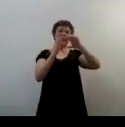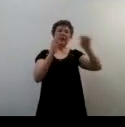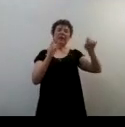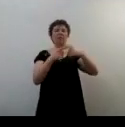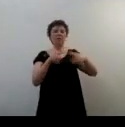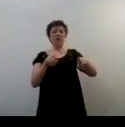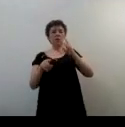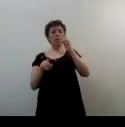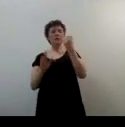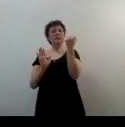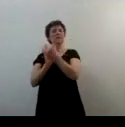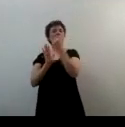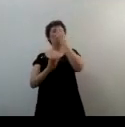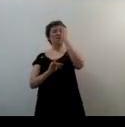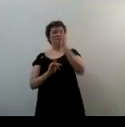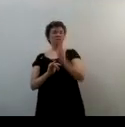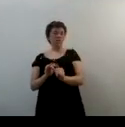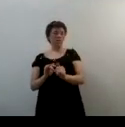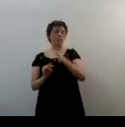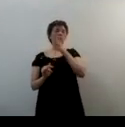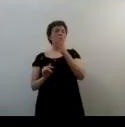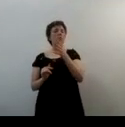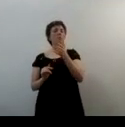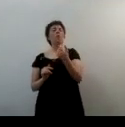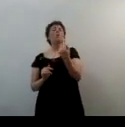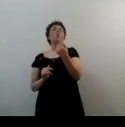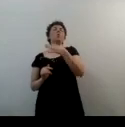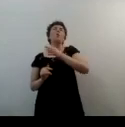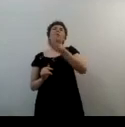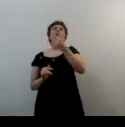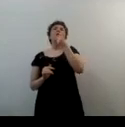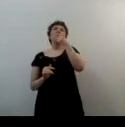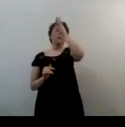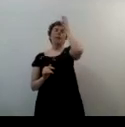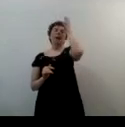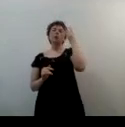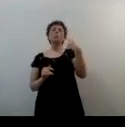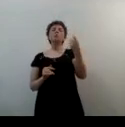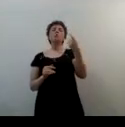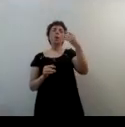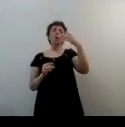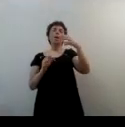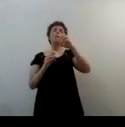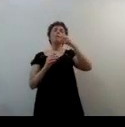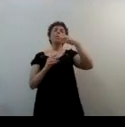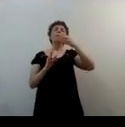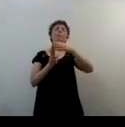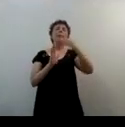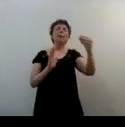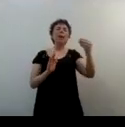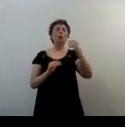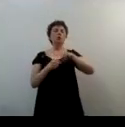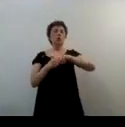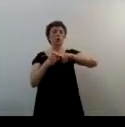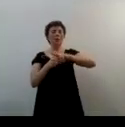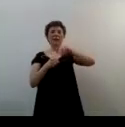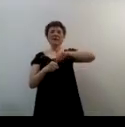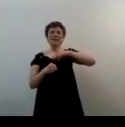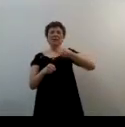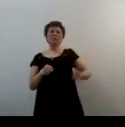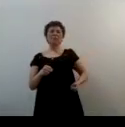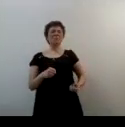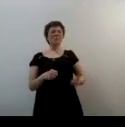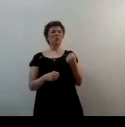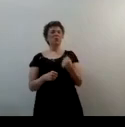simbolito de la fibra, porque obviamente uno, por ejemplo, puede estar comiendo en verano mucho pepino, mucho tomate y no nota que está más estreñido. Pues entonces tendré